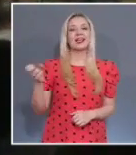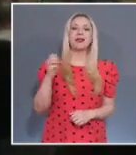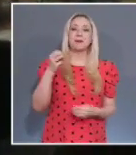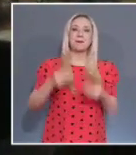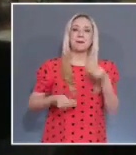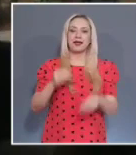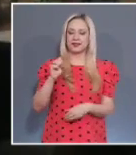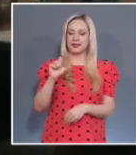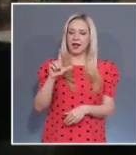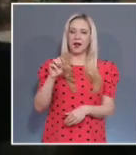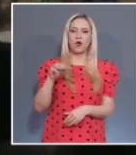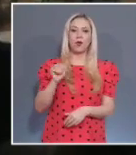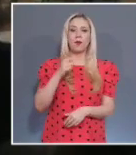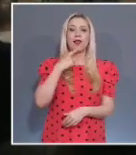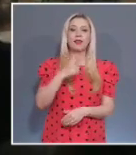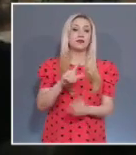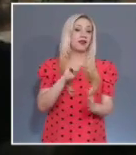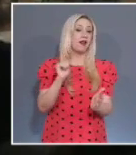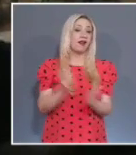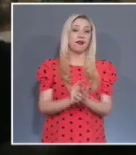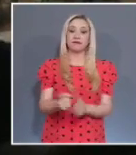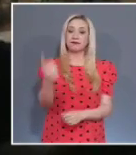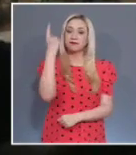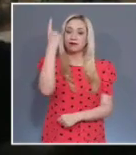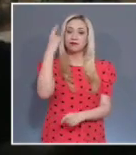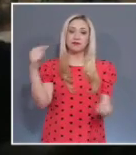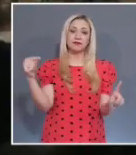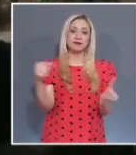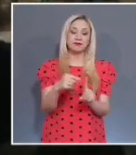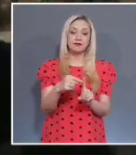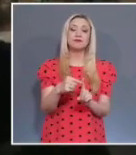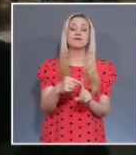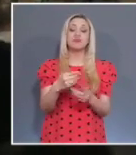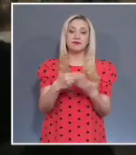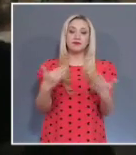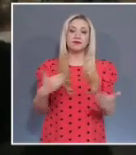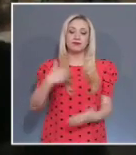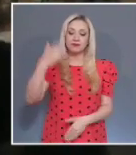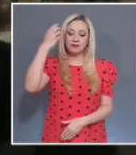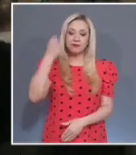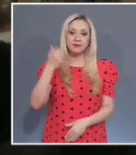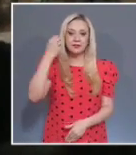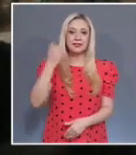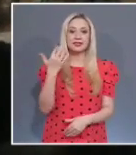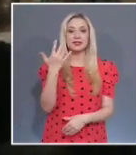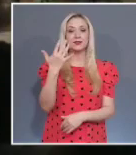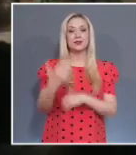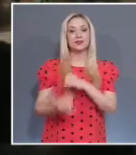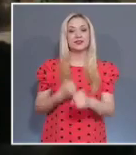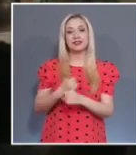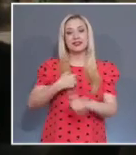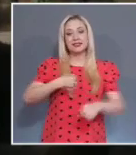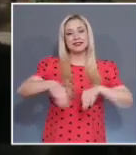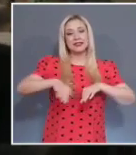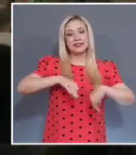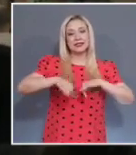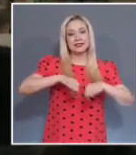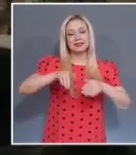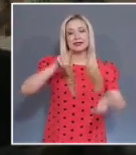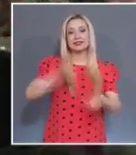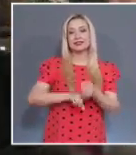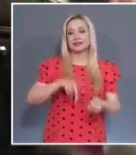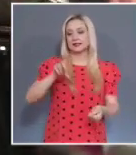ley lo ponen hoy en retiro del Poder Judicial de la Federación después de 50 años de servicio, 37 de ellos como magistrado